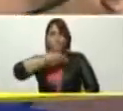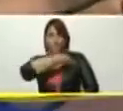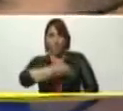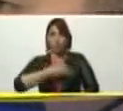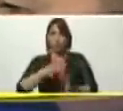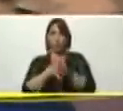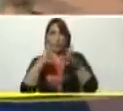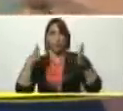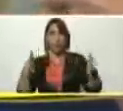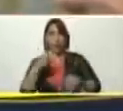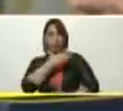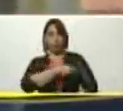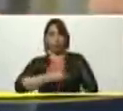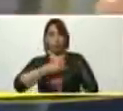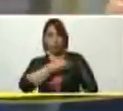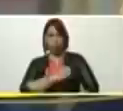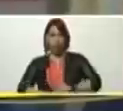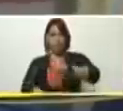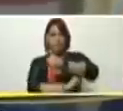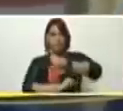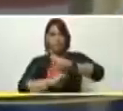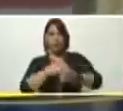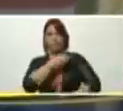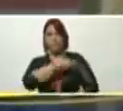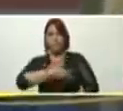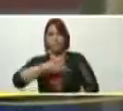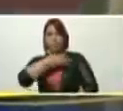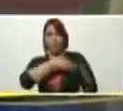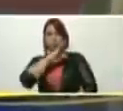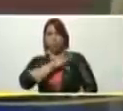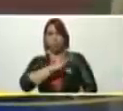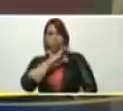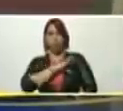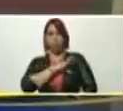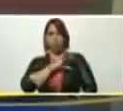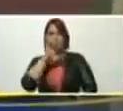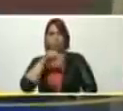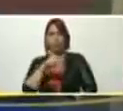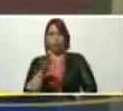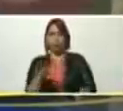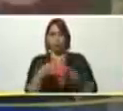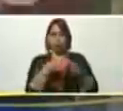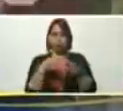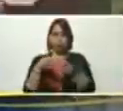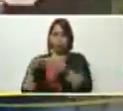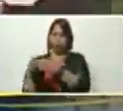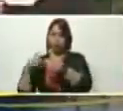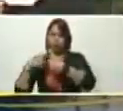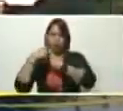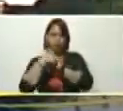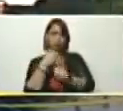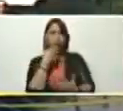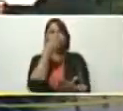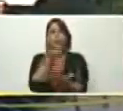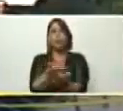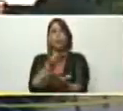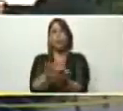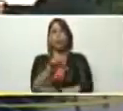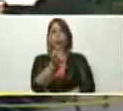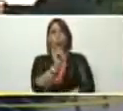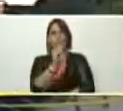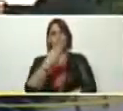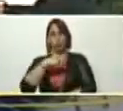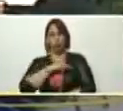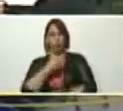misiones, las bases de misiones socialistas y un conjunto de propuestas que hay. Hemos